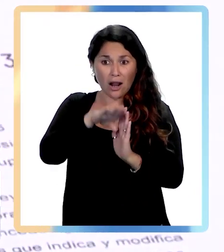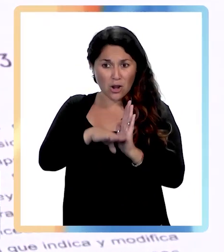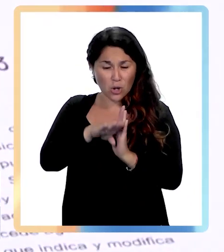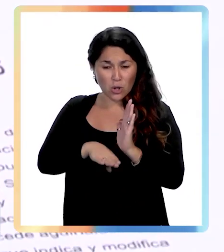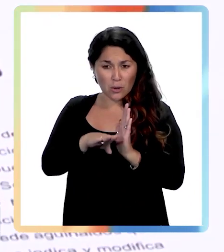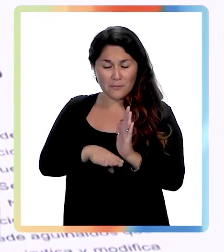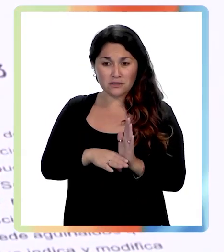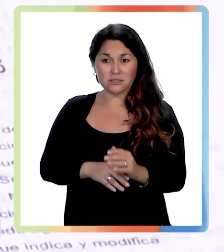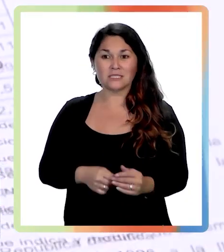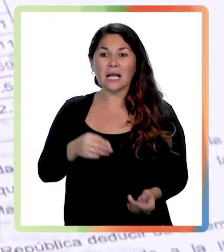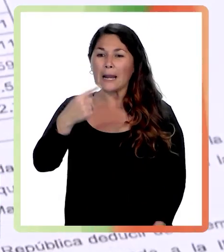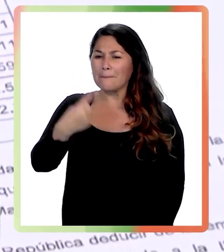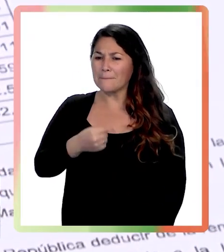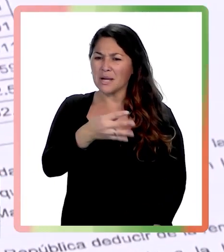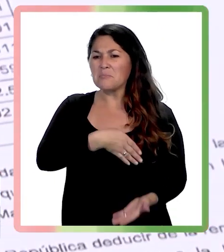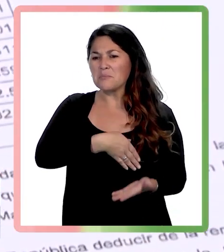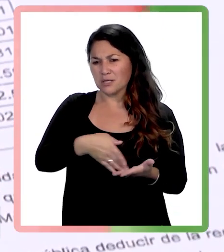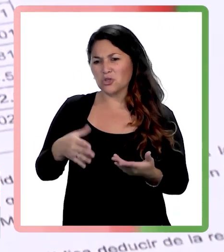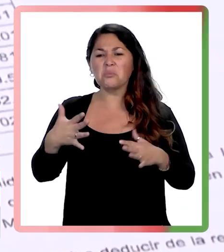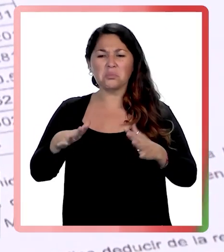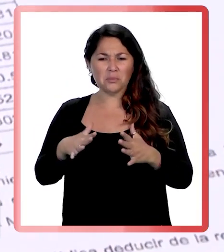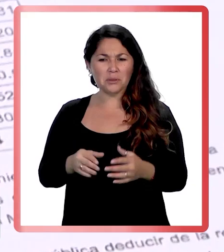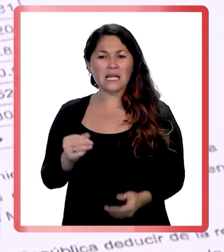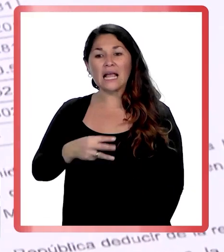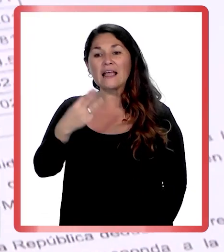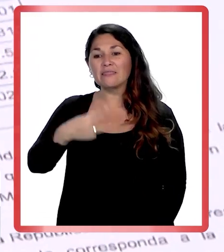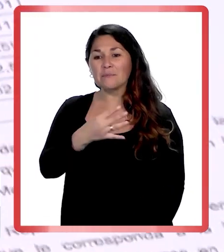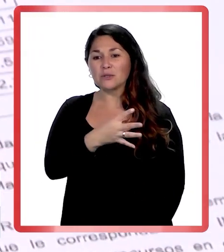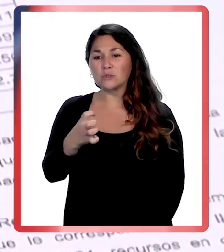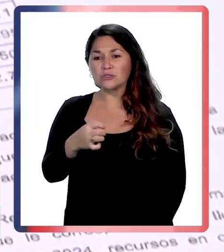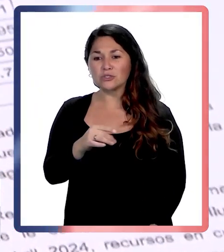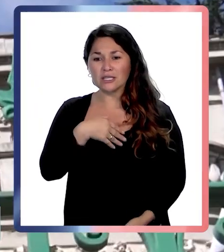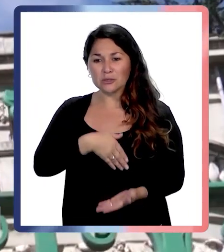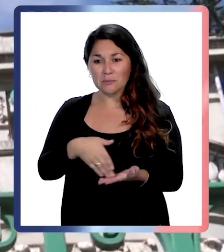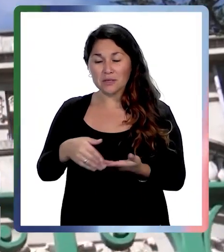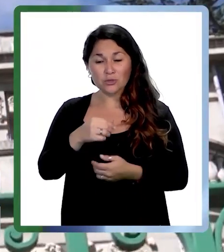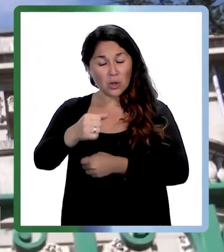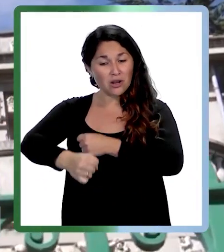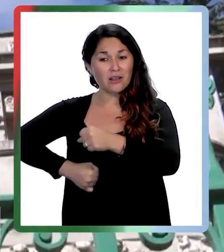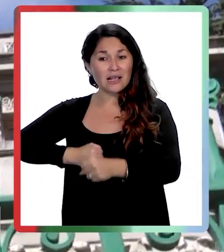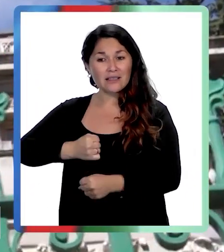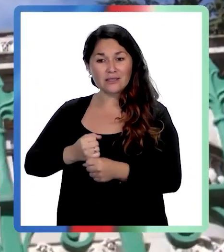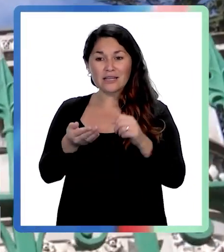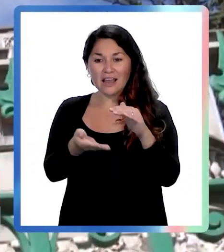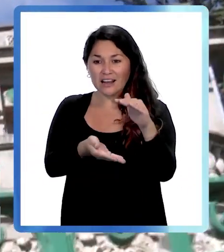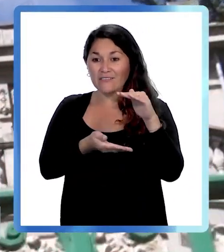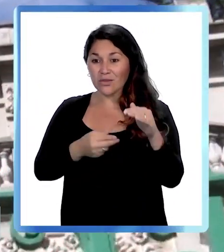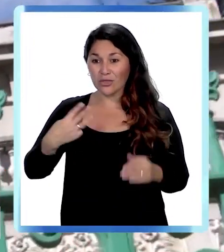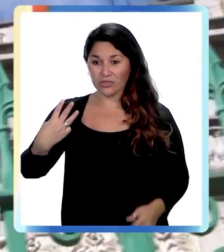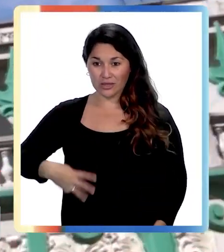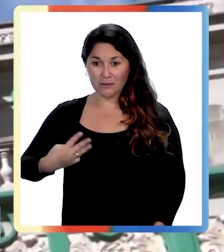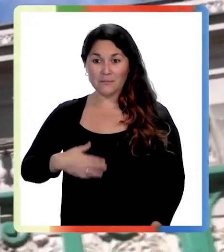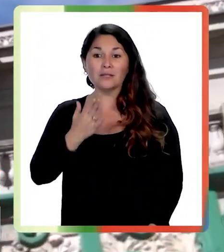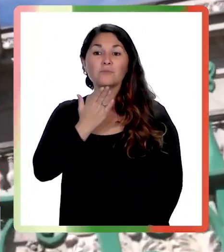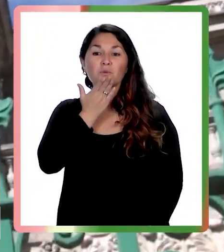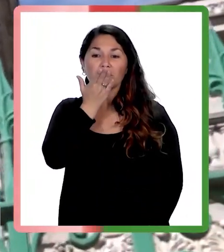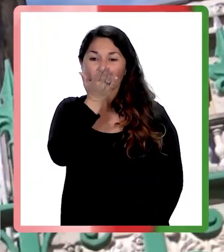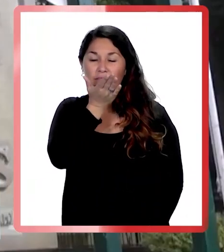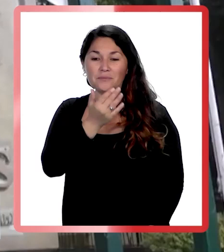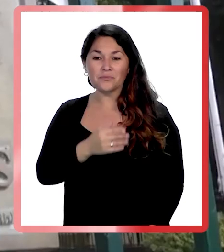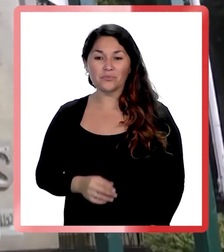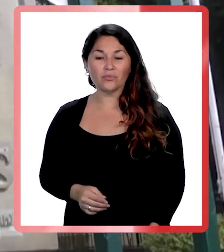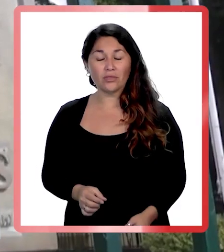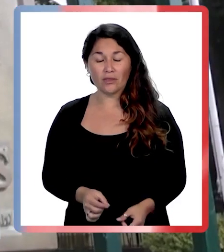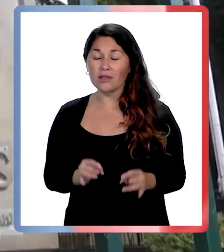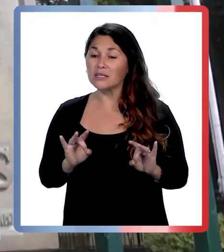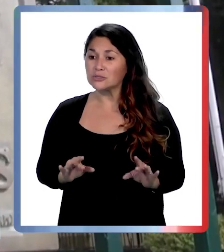Nacional de la República 1.000 millones y un poco más de 3.400 millones para este año del Fondo Común de la Municipalidad de Punta Arenas. Ante